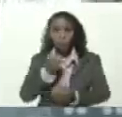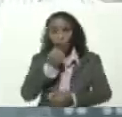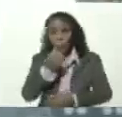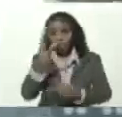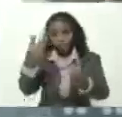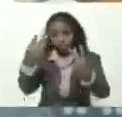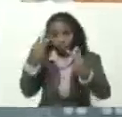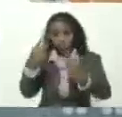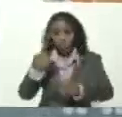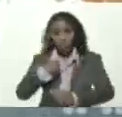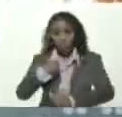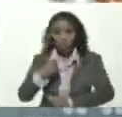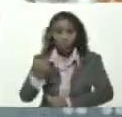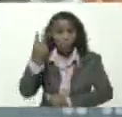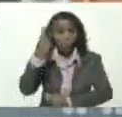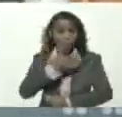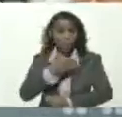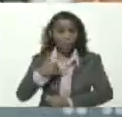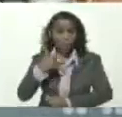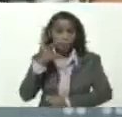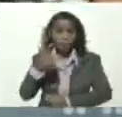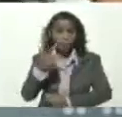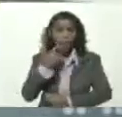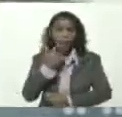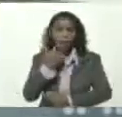una primera cosa que yo quería decir porque